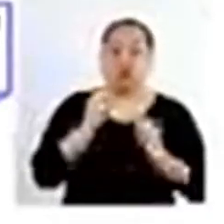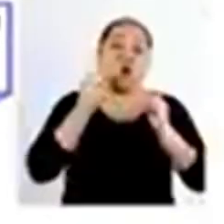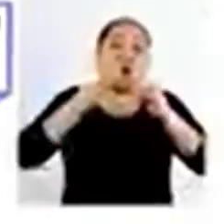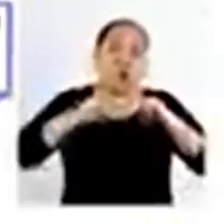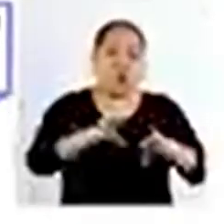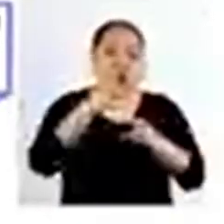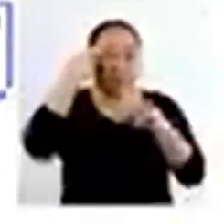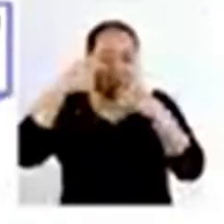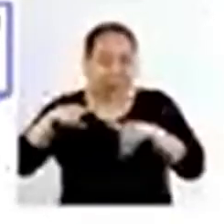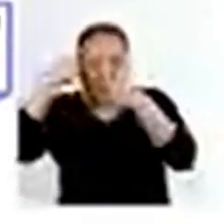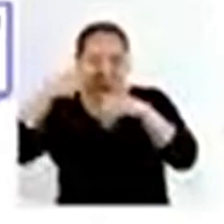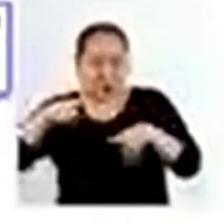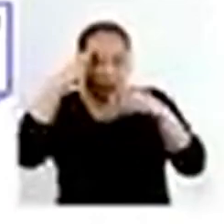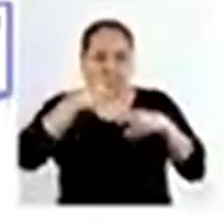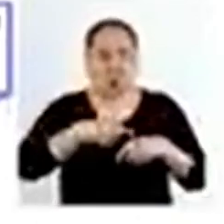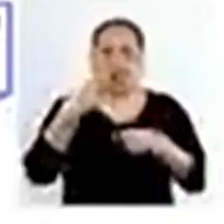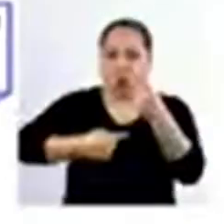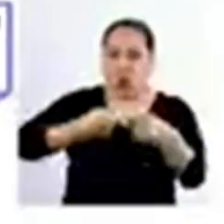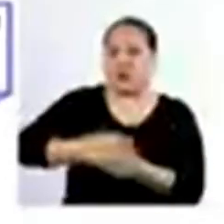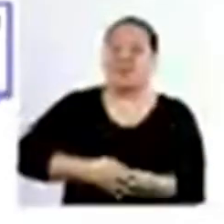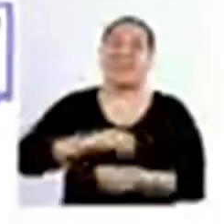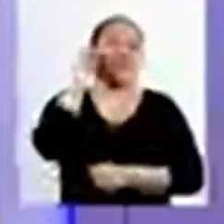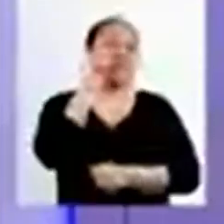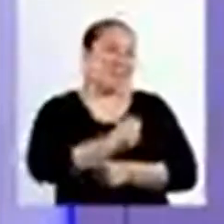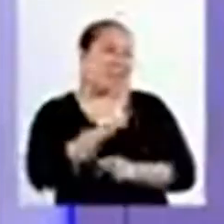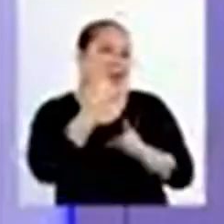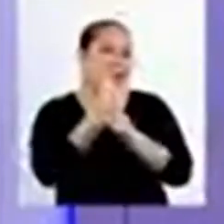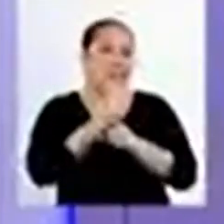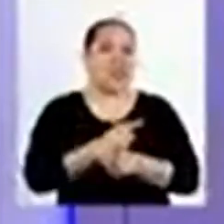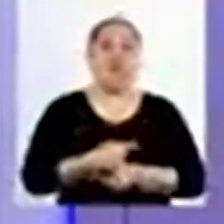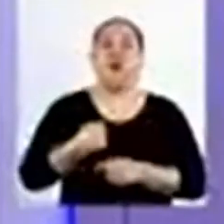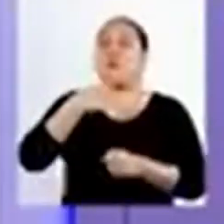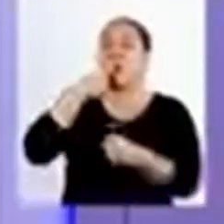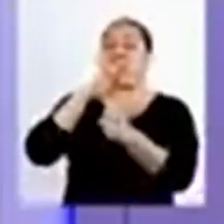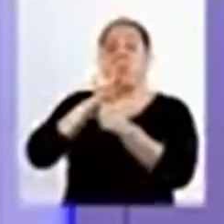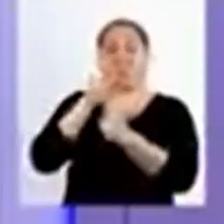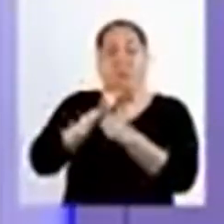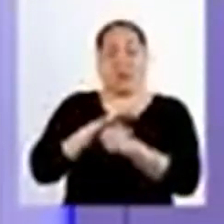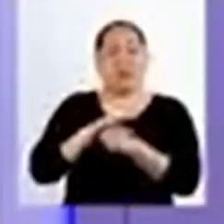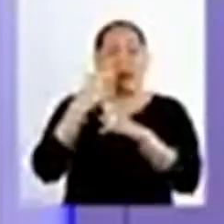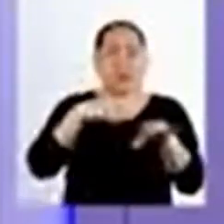el